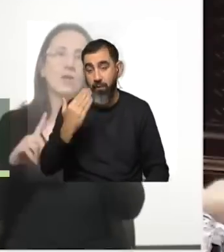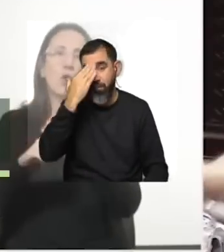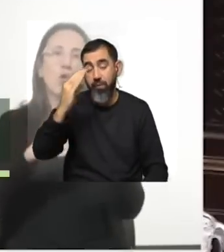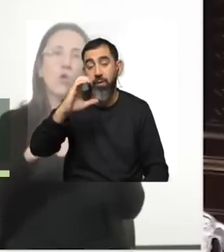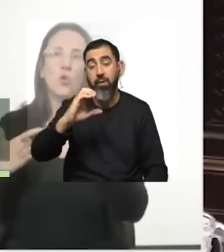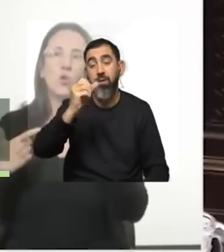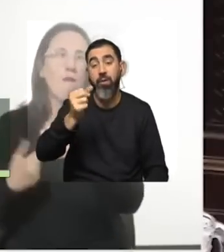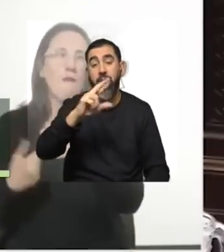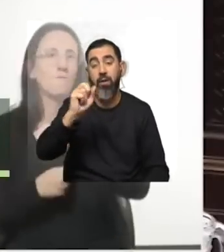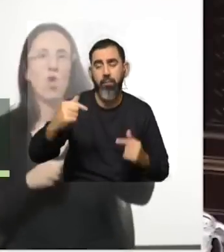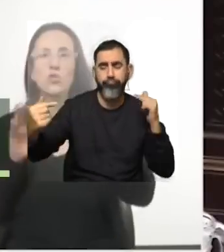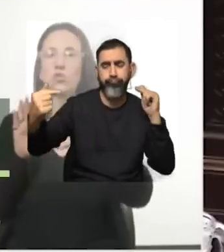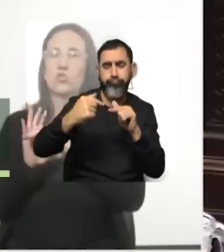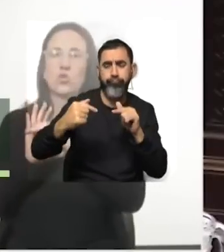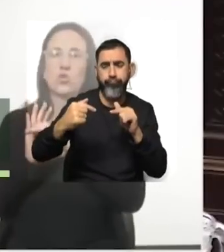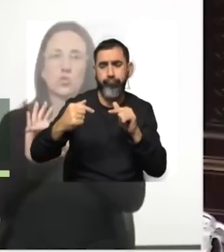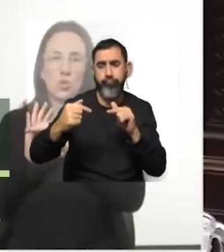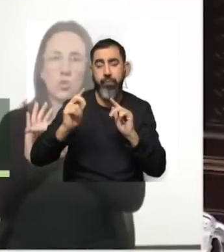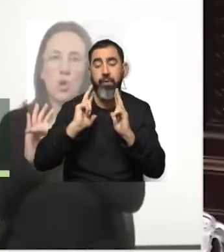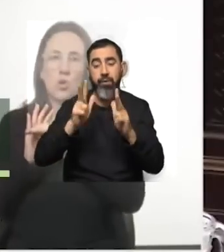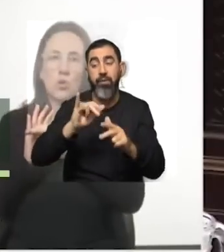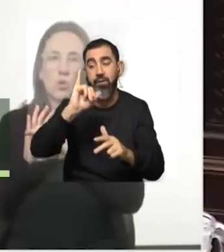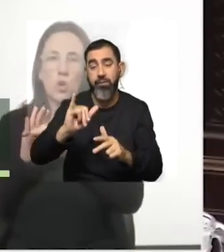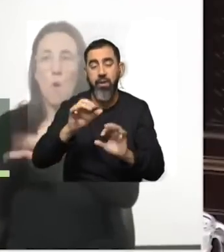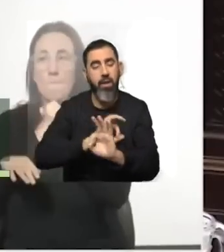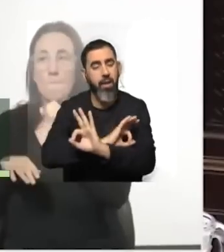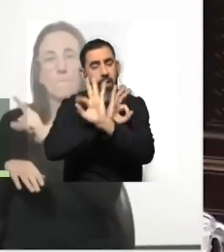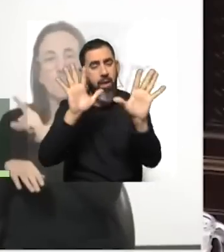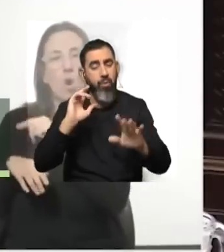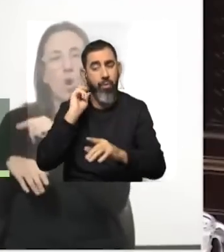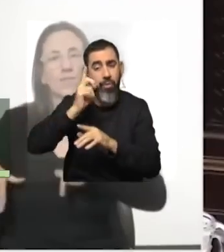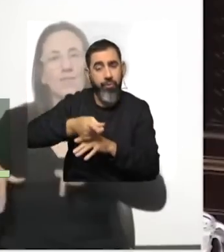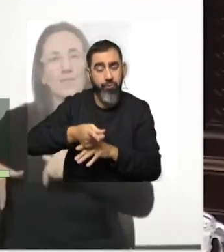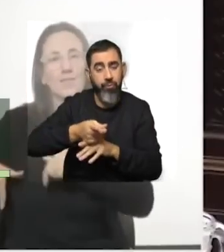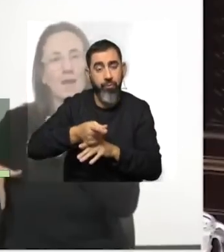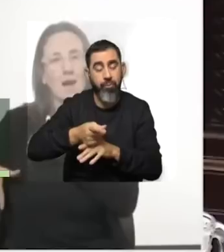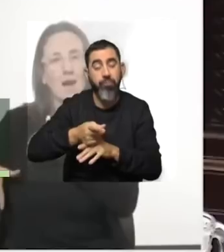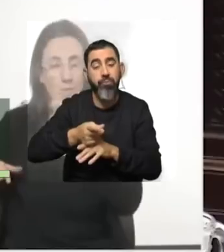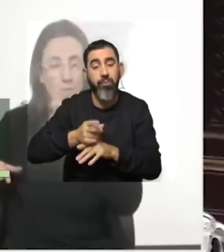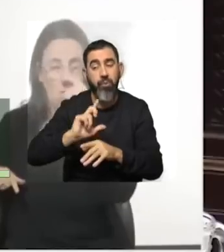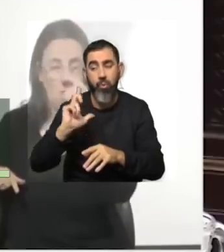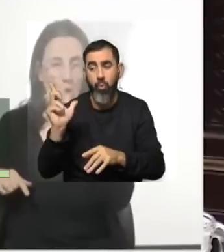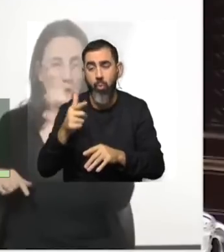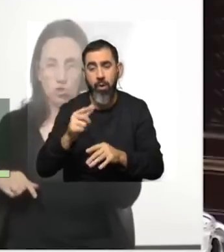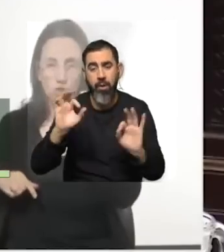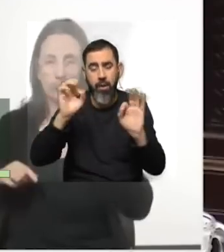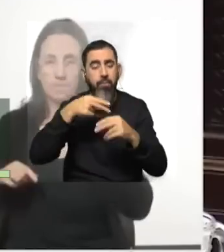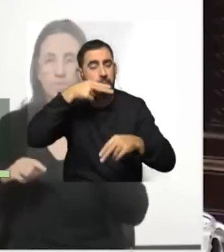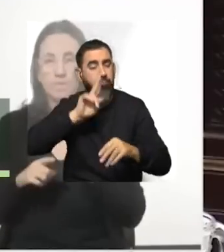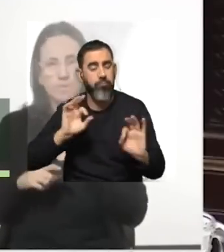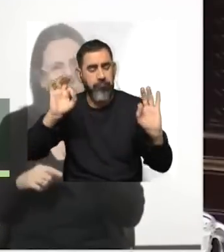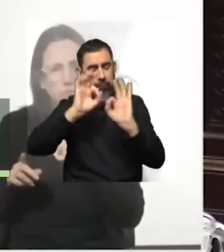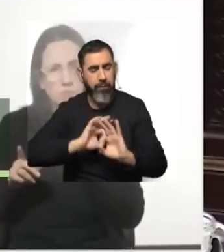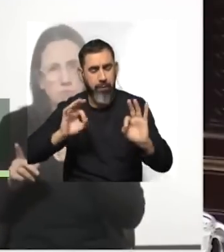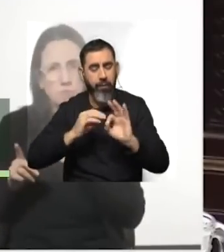Charles Carrera contradijo a su colega nacionalista y sentenció que si algo quedó claro con la resolución planteada por Peña es que no había habido inconducta de ningún tipo